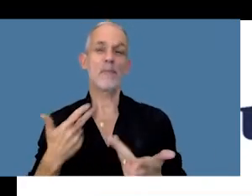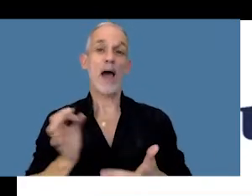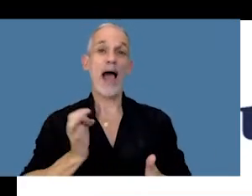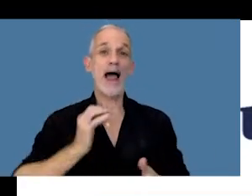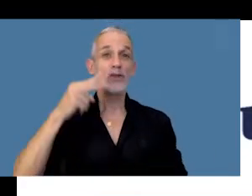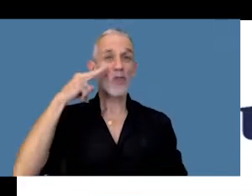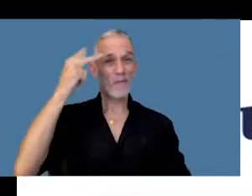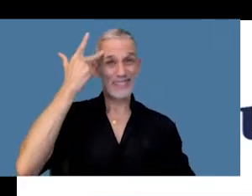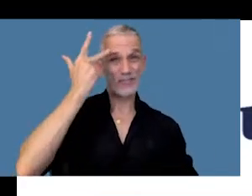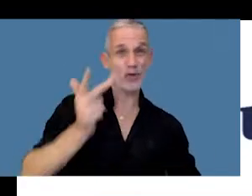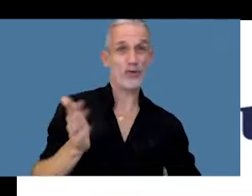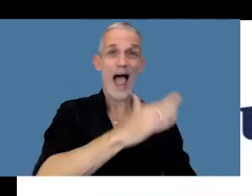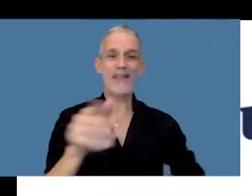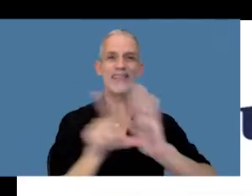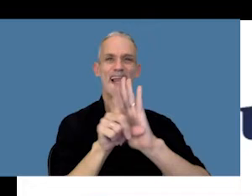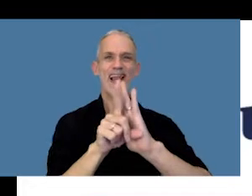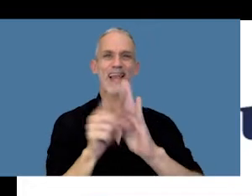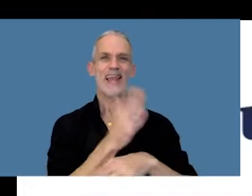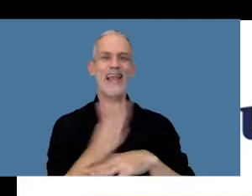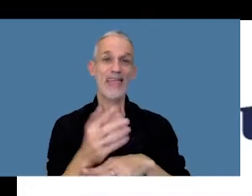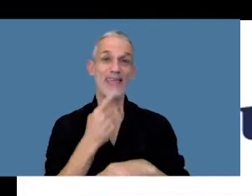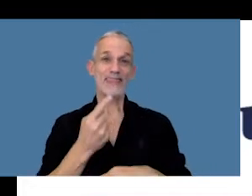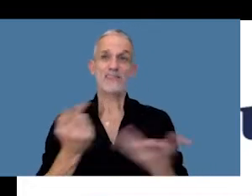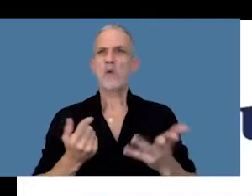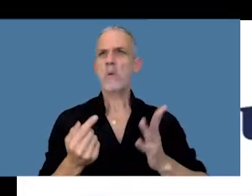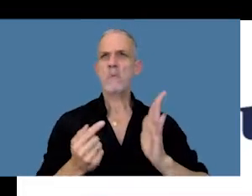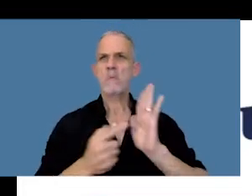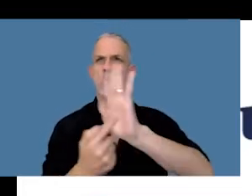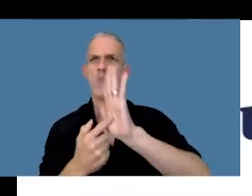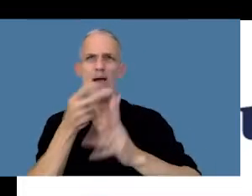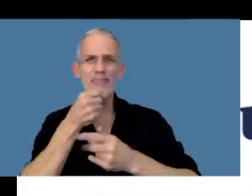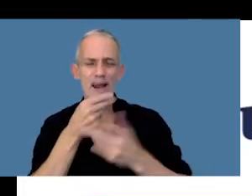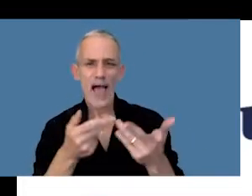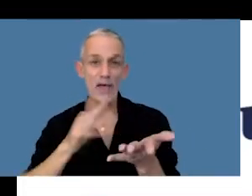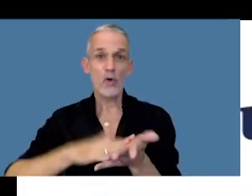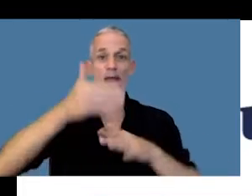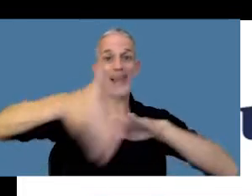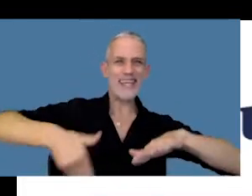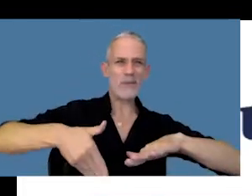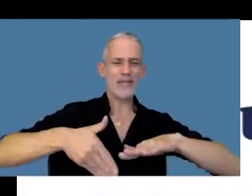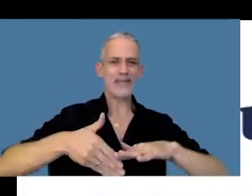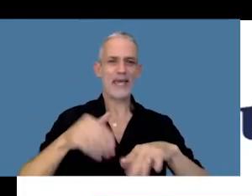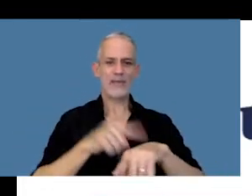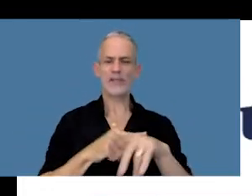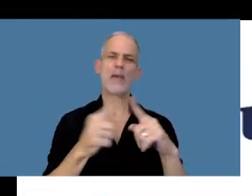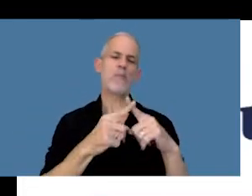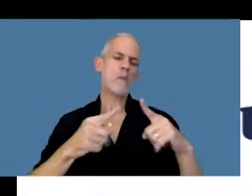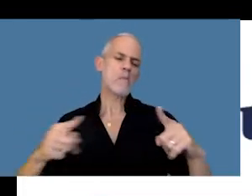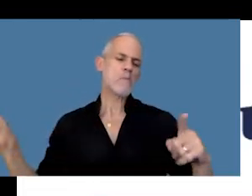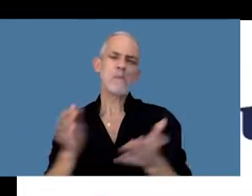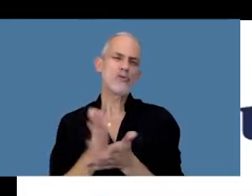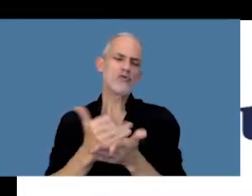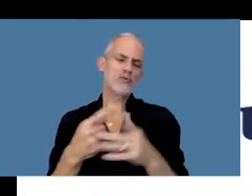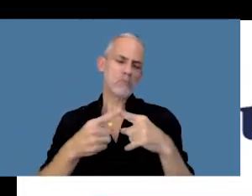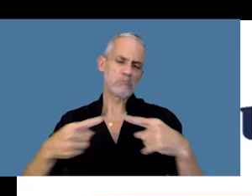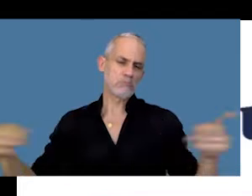2018 el ordenamiento legal no exhibía o no tenía limitación respecto a la duración de la sucesión